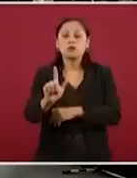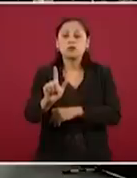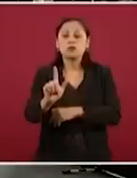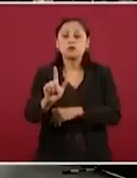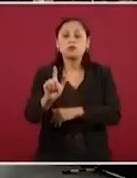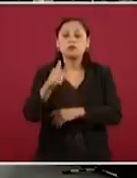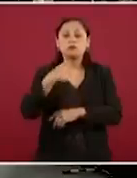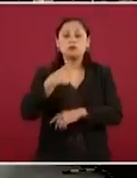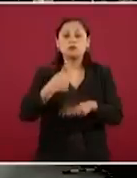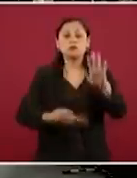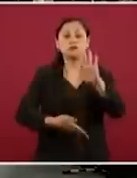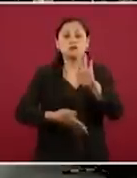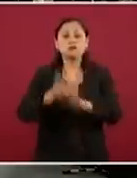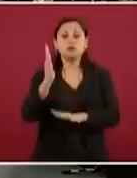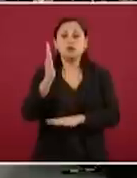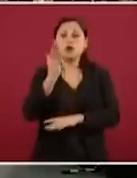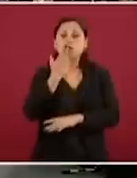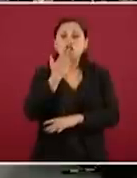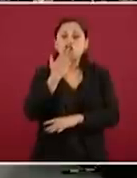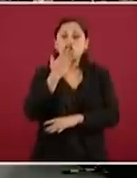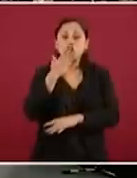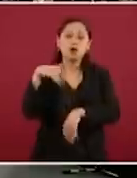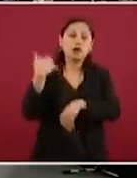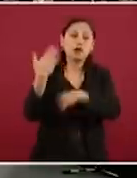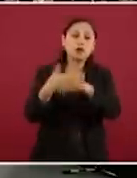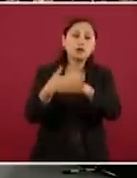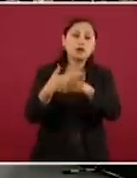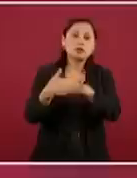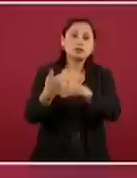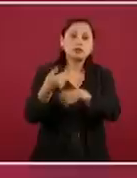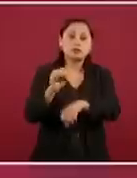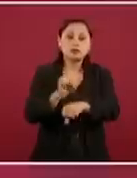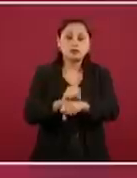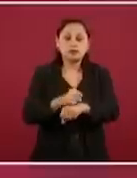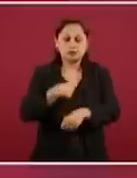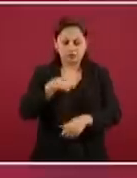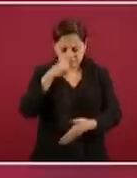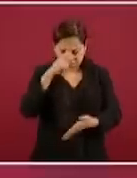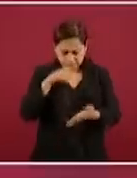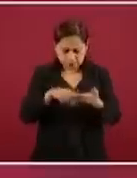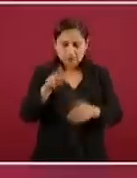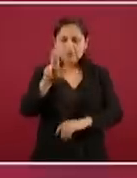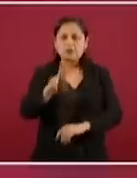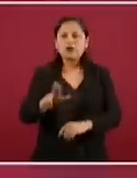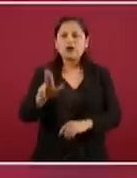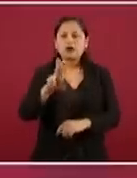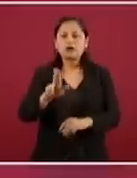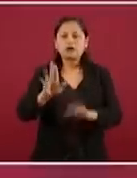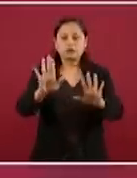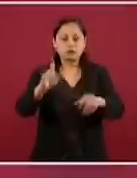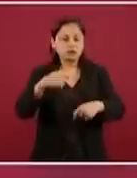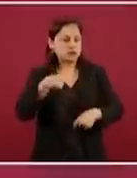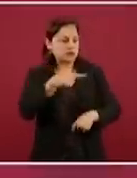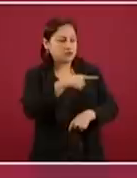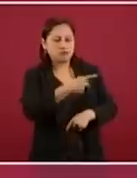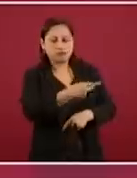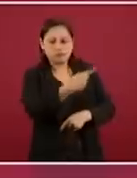Voy a Sonora la semana próxima, creo que es el martes, pero lo